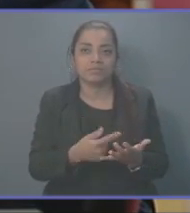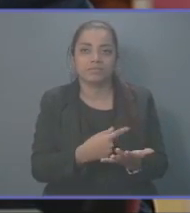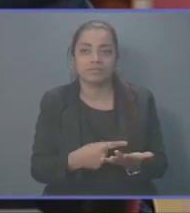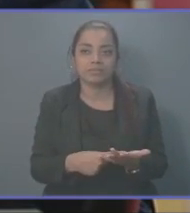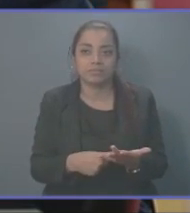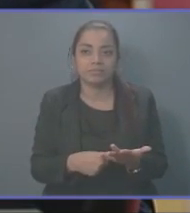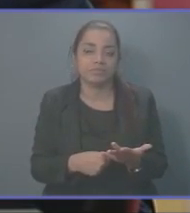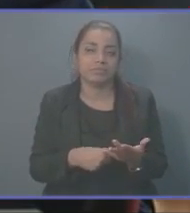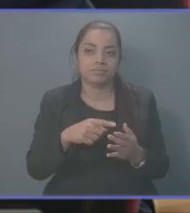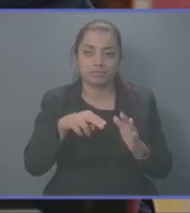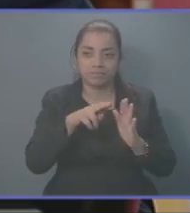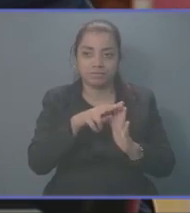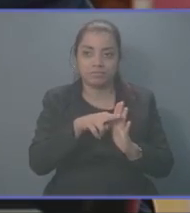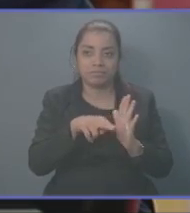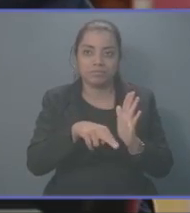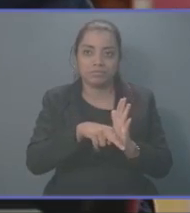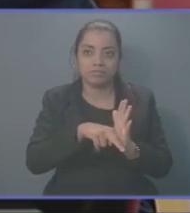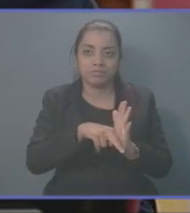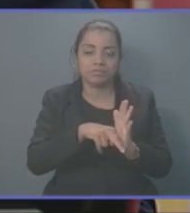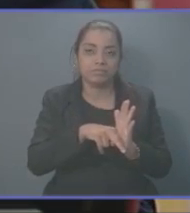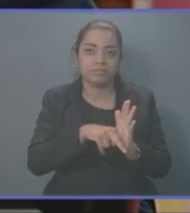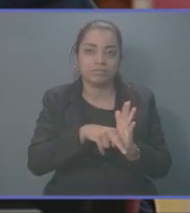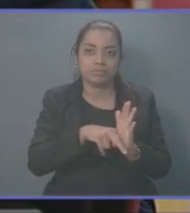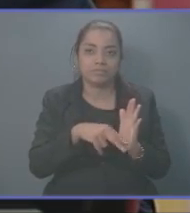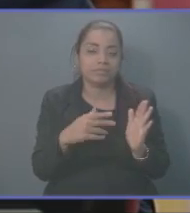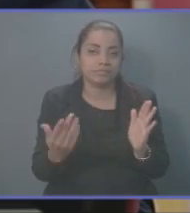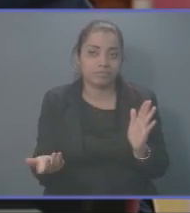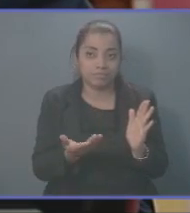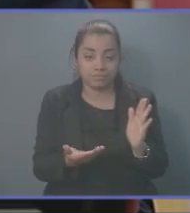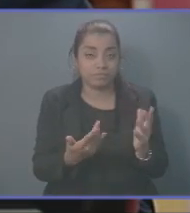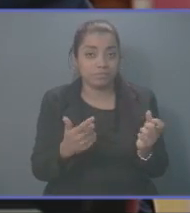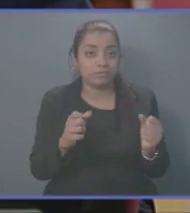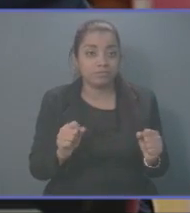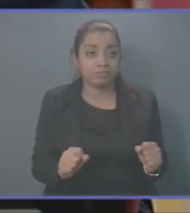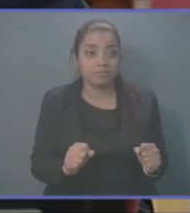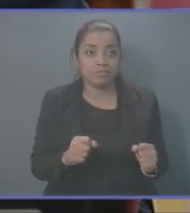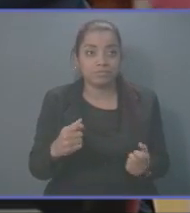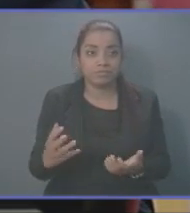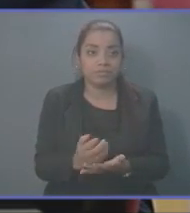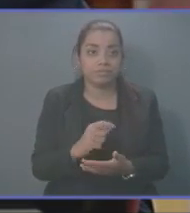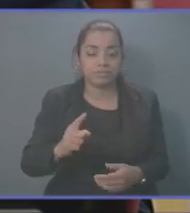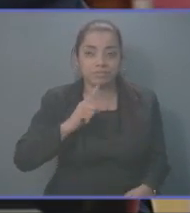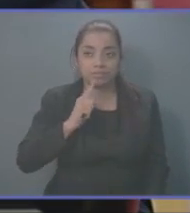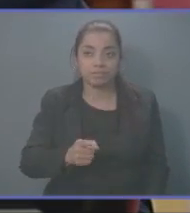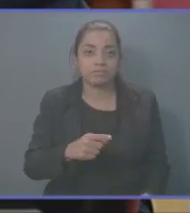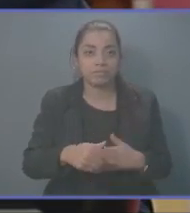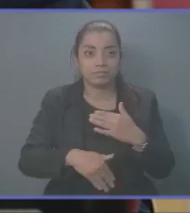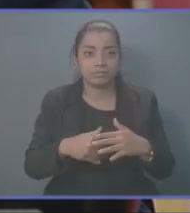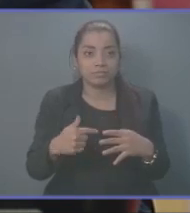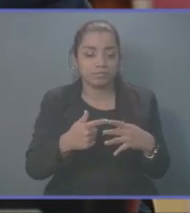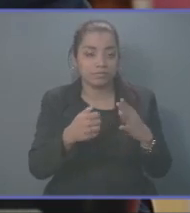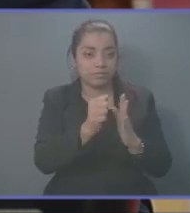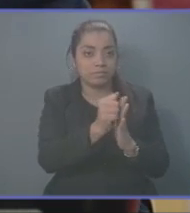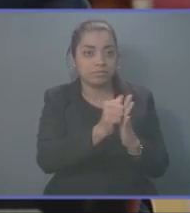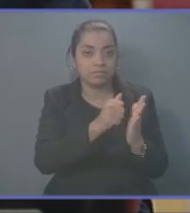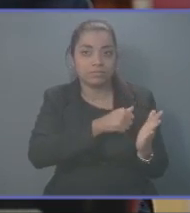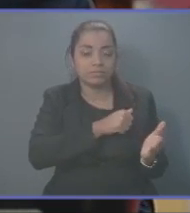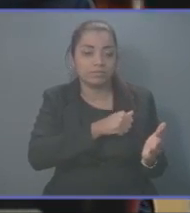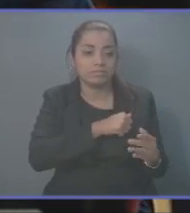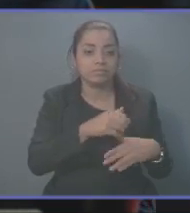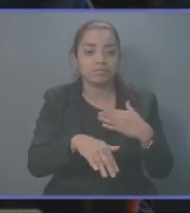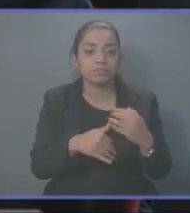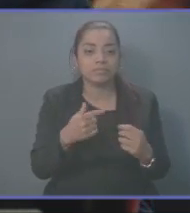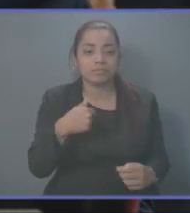acuerdo a las normas tributarias aplicables y en consecuencia procederá al cobro de las multas e intereses respectivos. D.